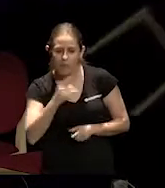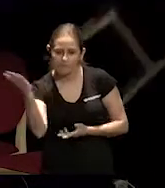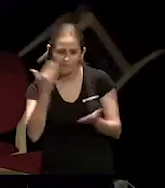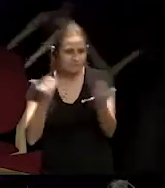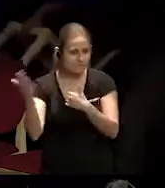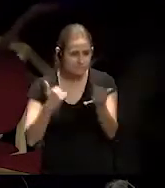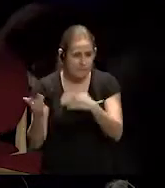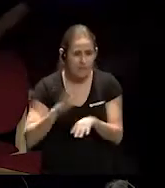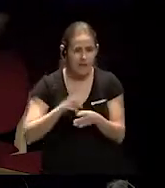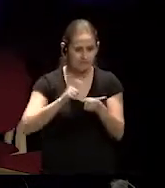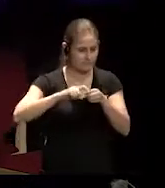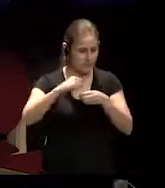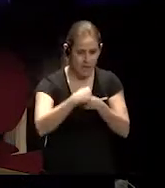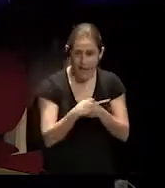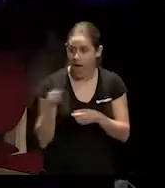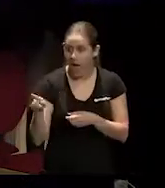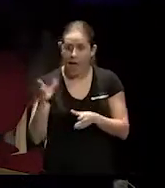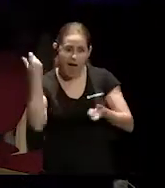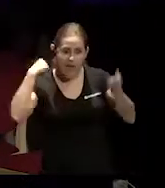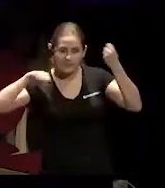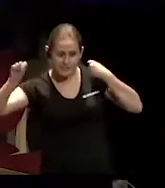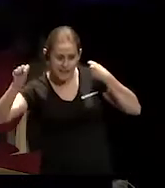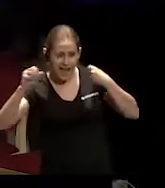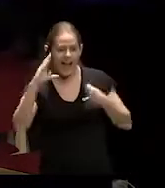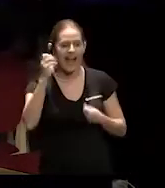con la gran artista Catherine. Catherine, dinos hola.